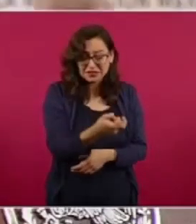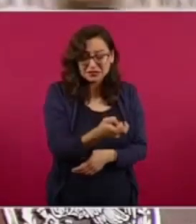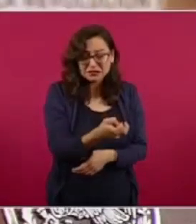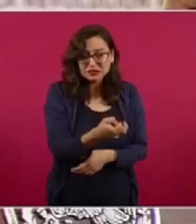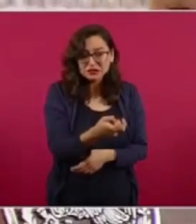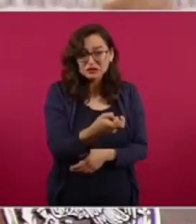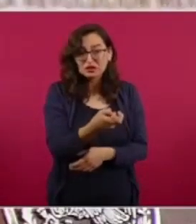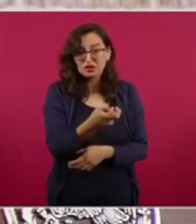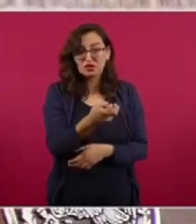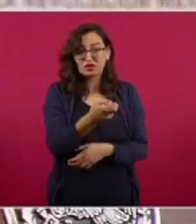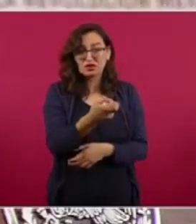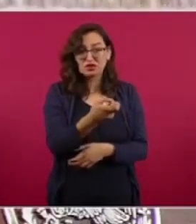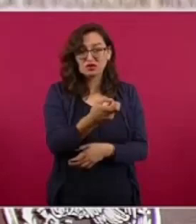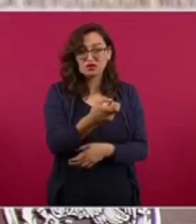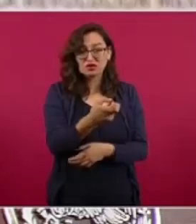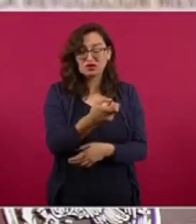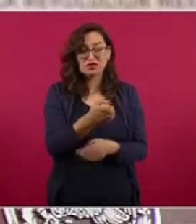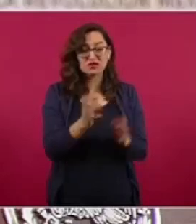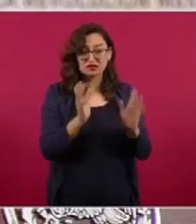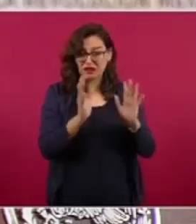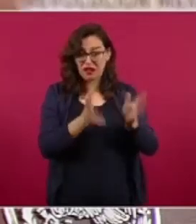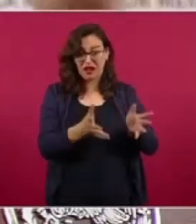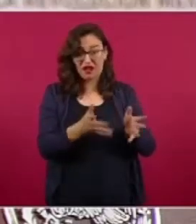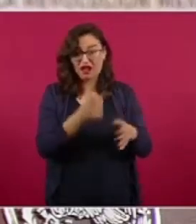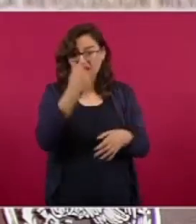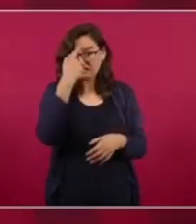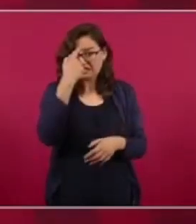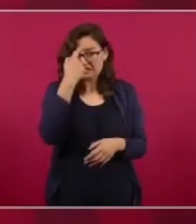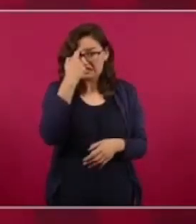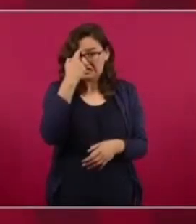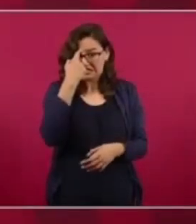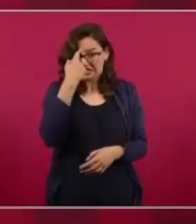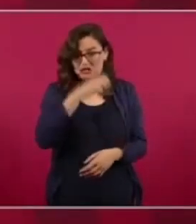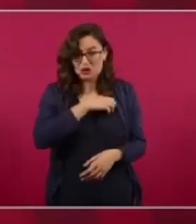de fanatismos, de odios?